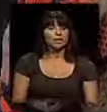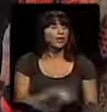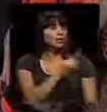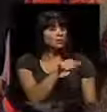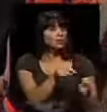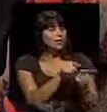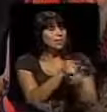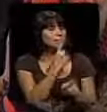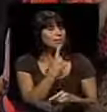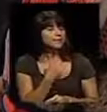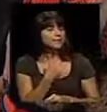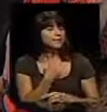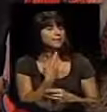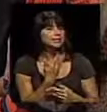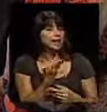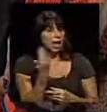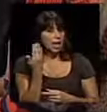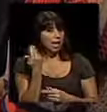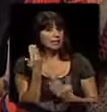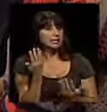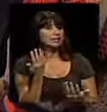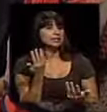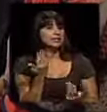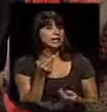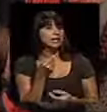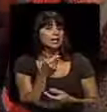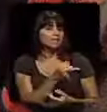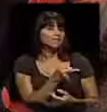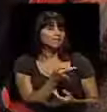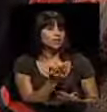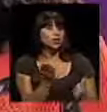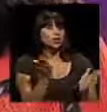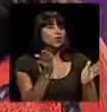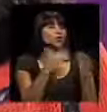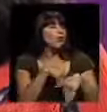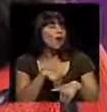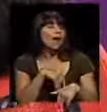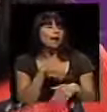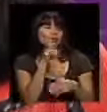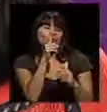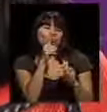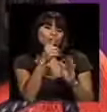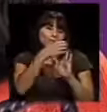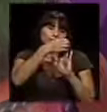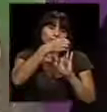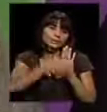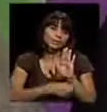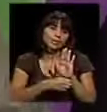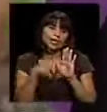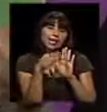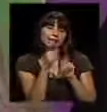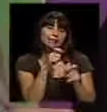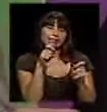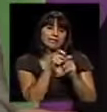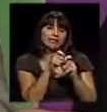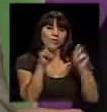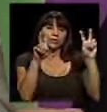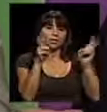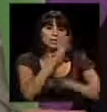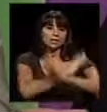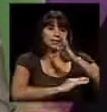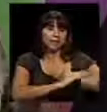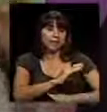decía también, antes que conversábamos fuera de cámaras, que no hay un módulo específico que aborde el tema de